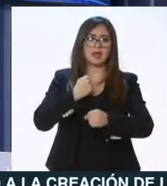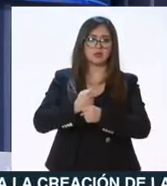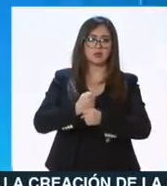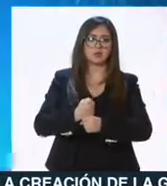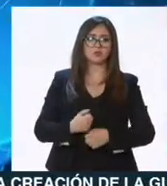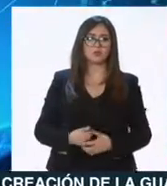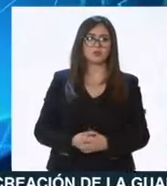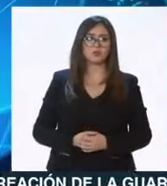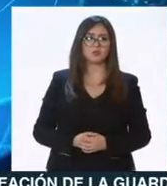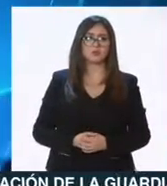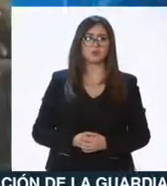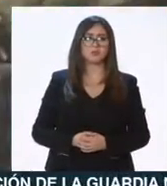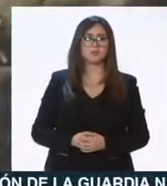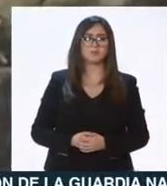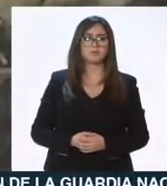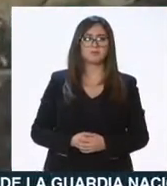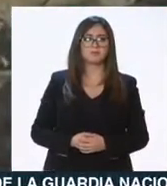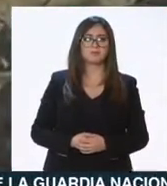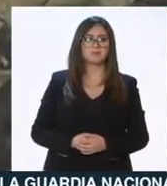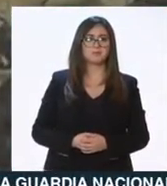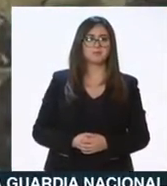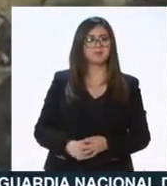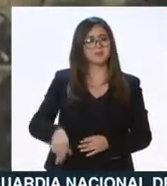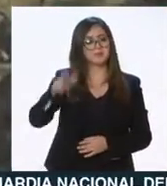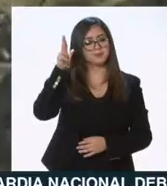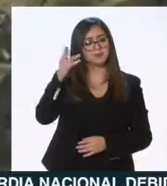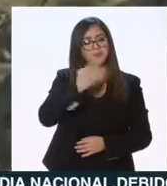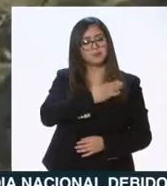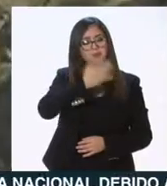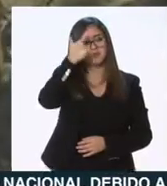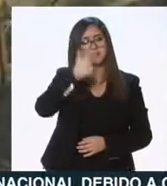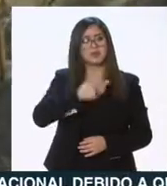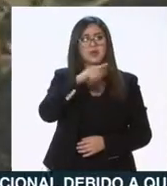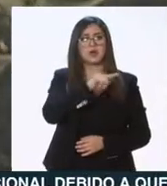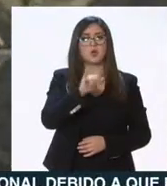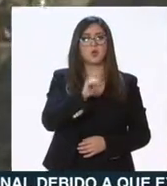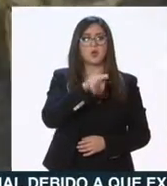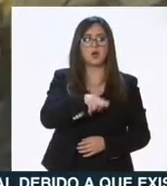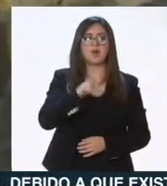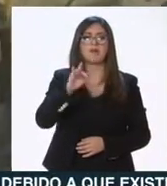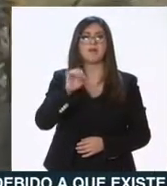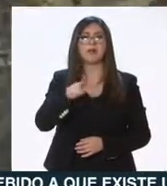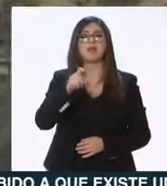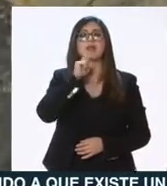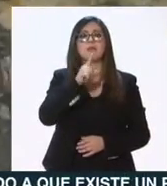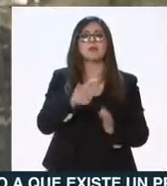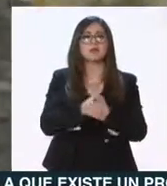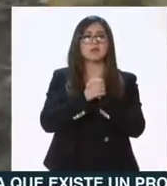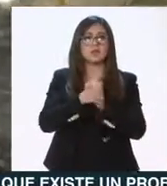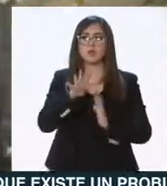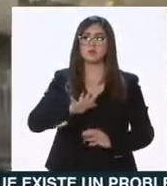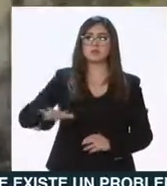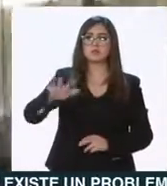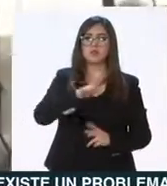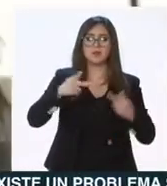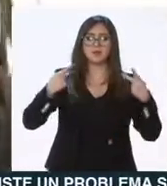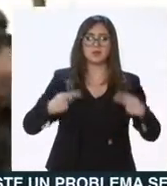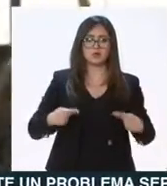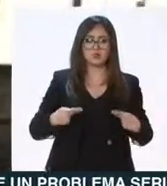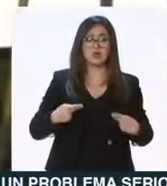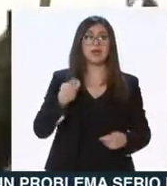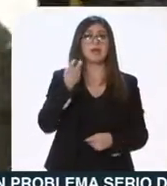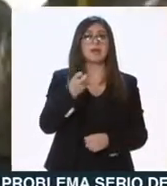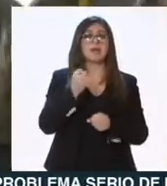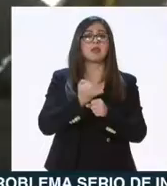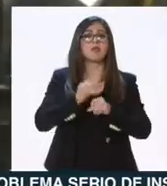Escuchemos. Hola, ¿qué tal? Muy buenas noches, Juan Becerra y Feli Carnaya. Un saludo para ustedes y su respetable auditorio. Esta es la